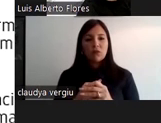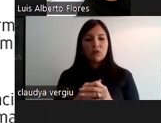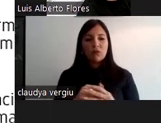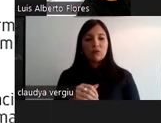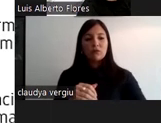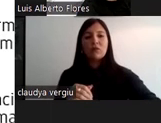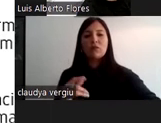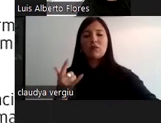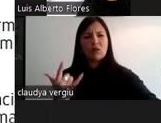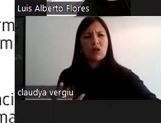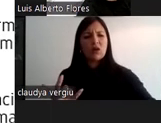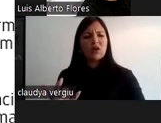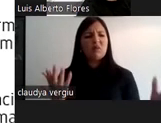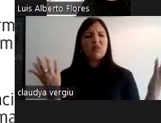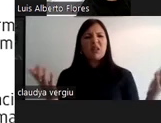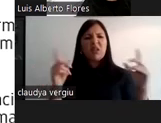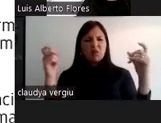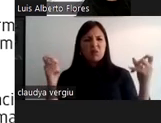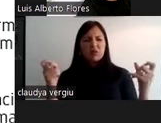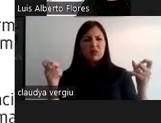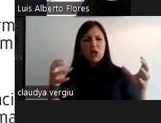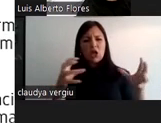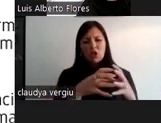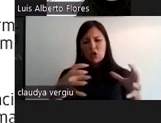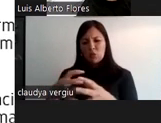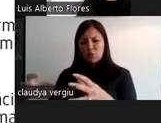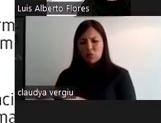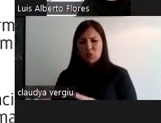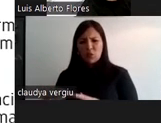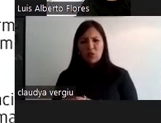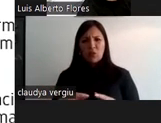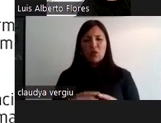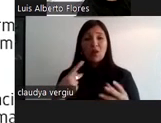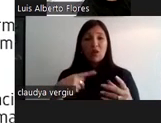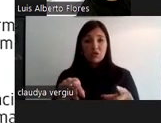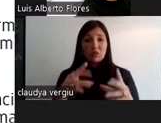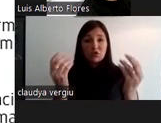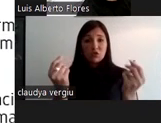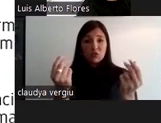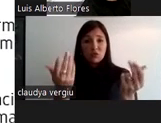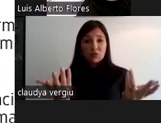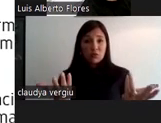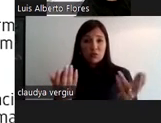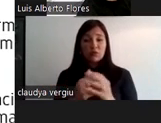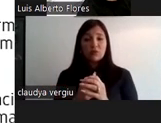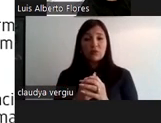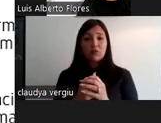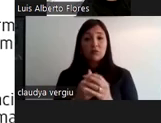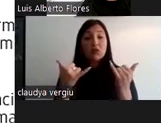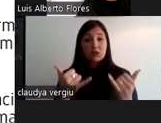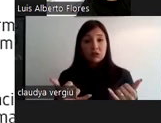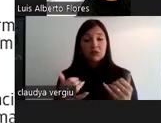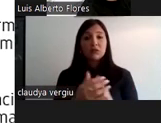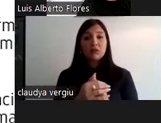ahora pero Y qué pasa ya tenemos los grupos generacionales qué pasa con los niveles socioeconómicos y como